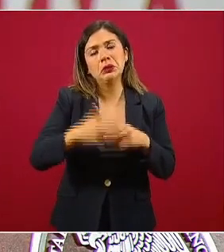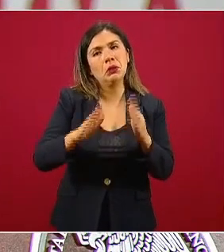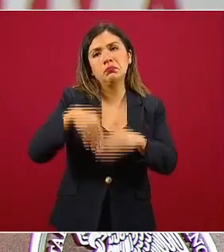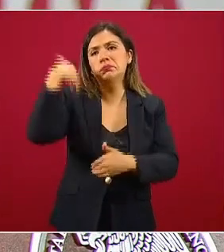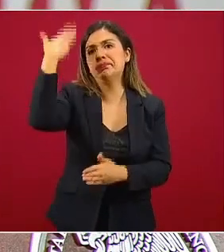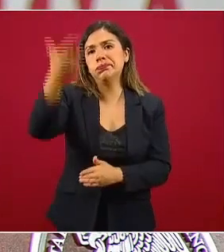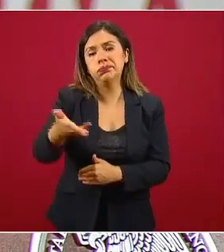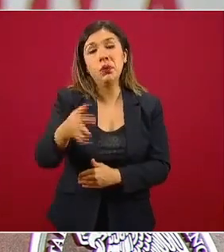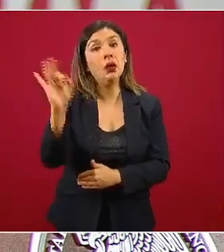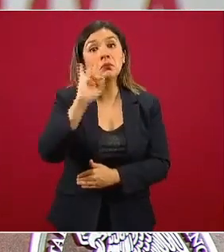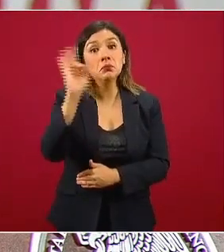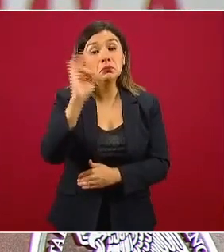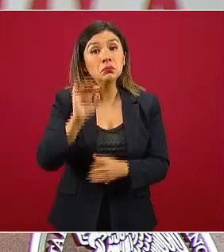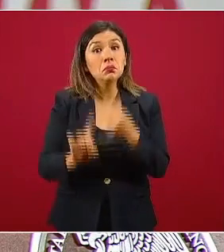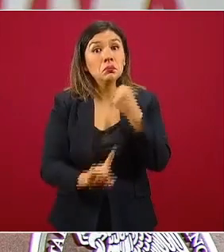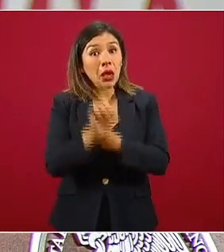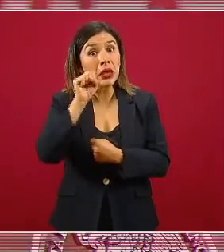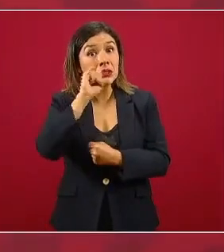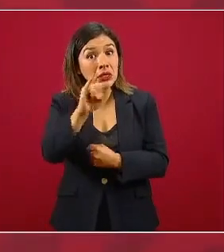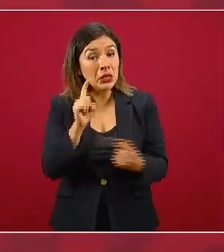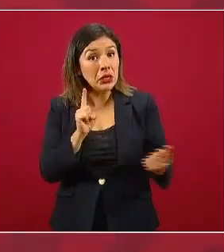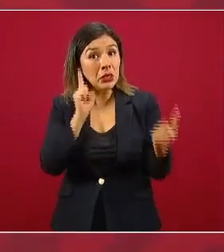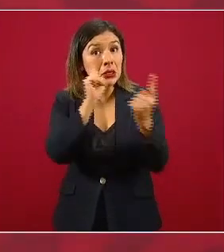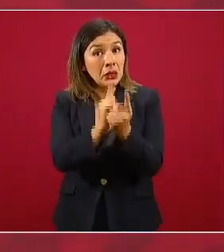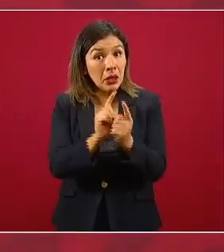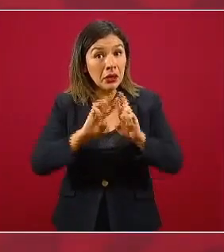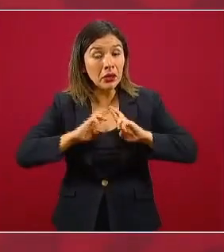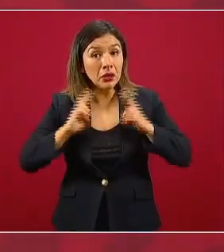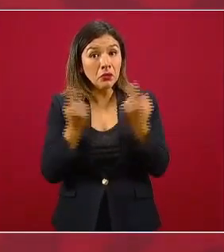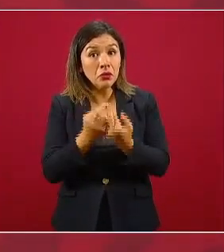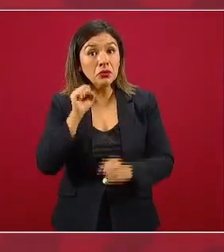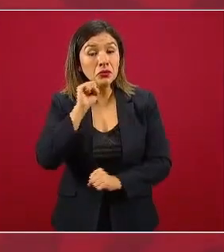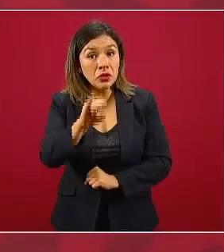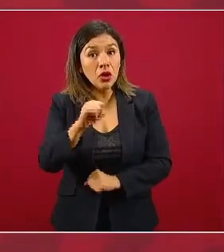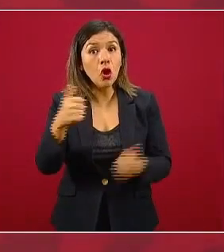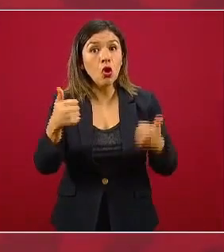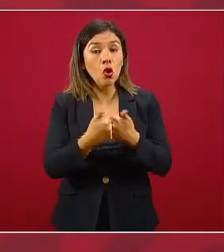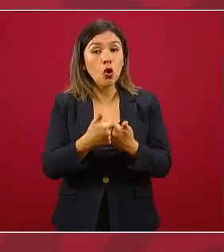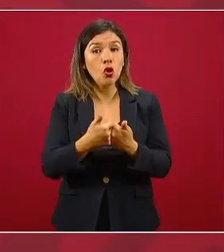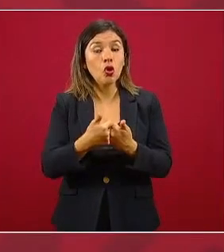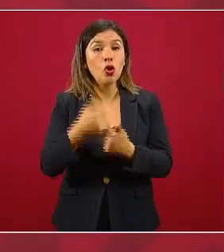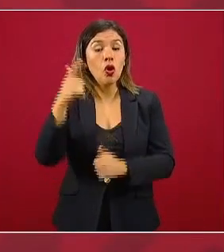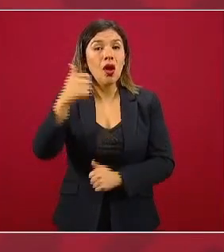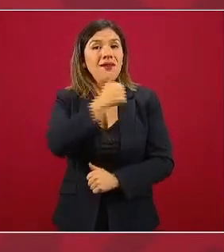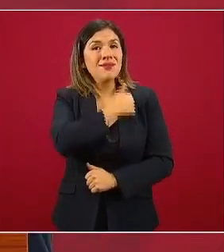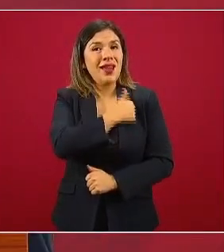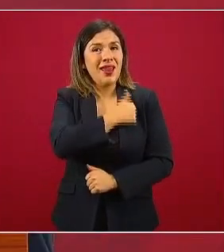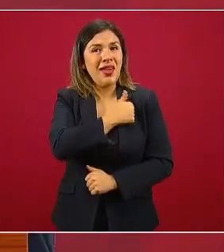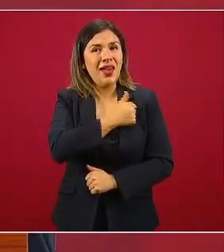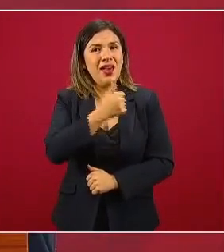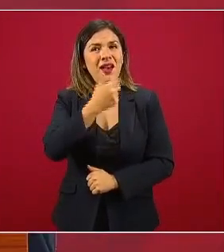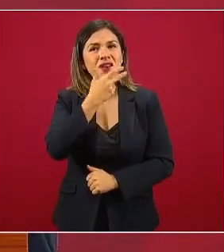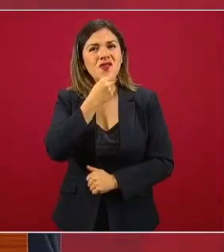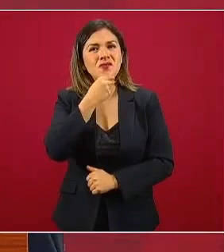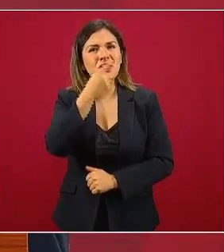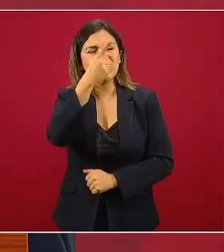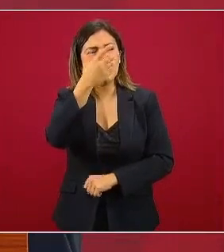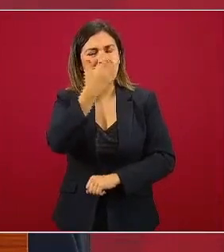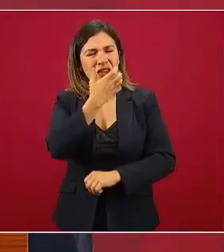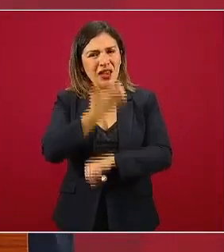Claro que si se da el encuentro con el primer ministro de Canadá, con el presidente de Estados